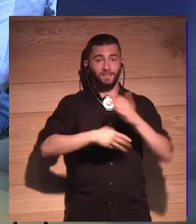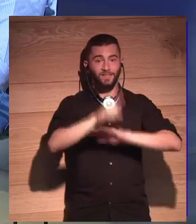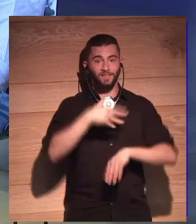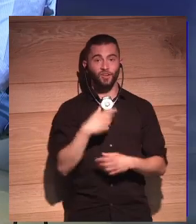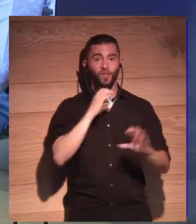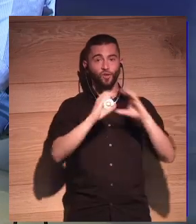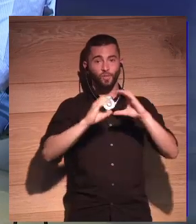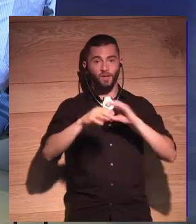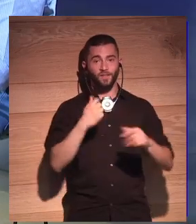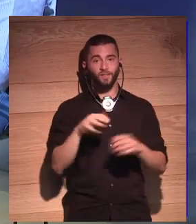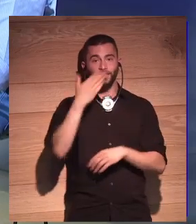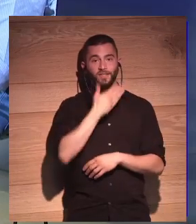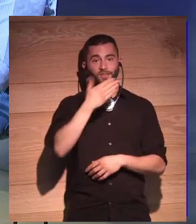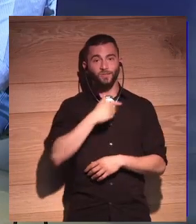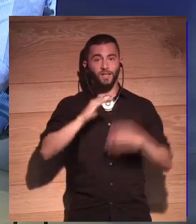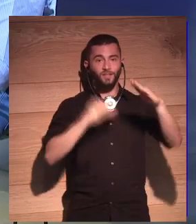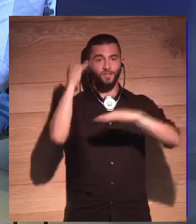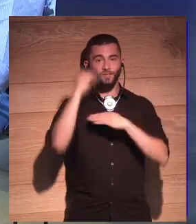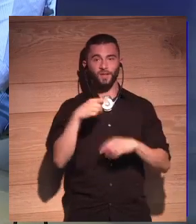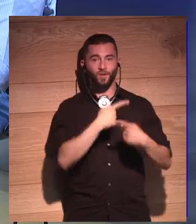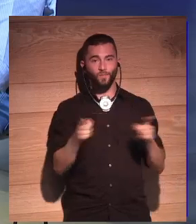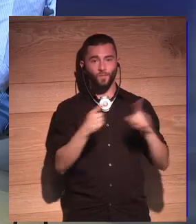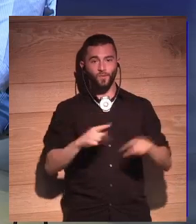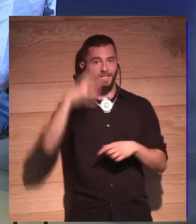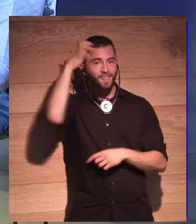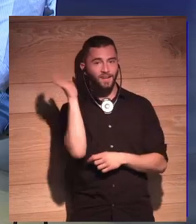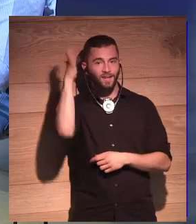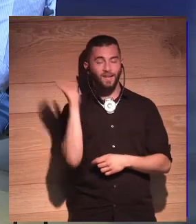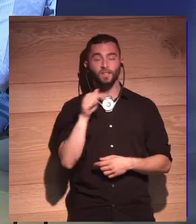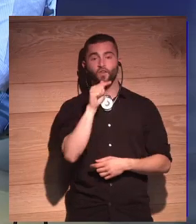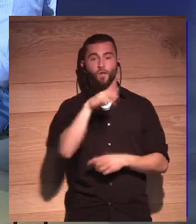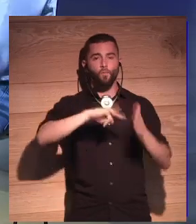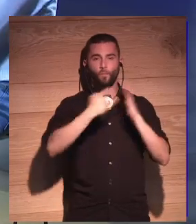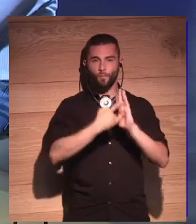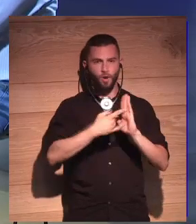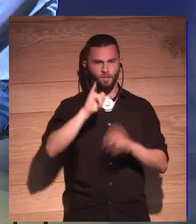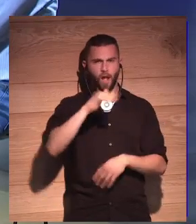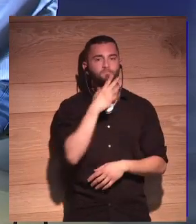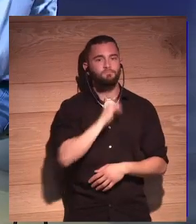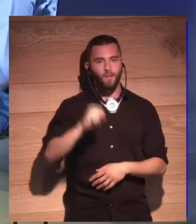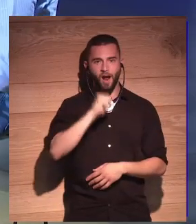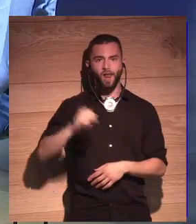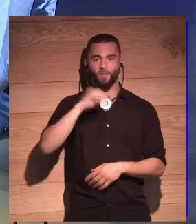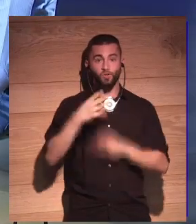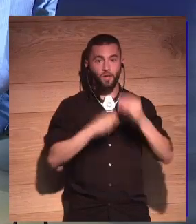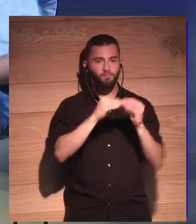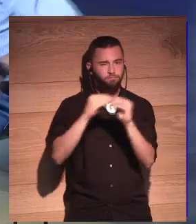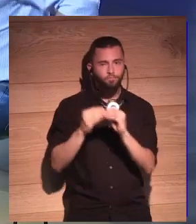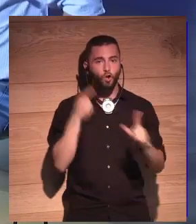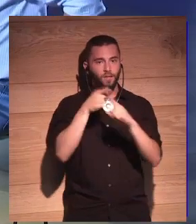Comunicación de la Escuela Superior de Música del Reina Sofía y ellos tienen un proyecto maravilloso que hicieron para que los